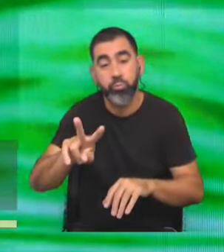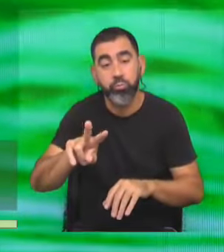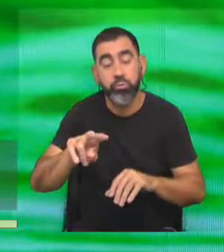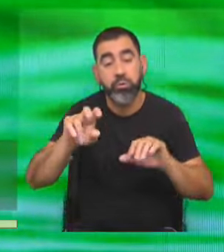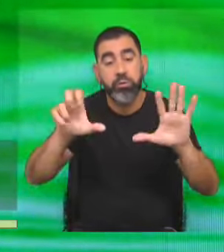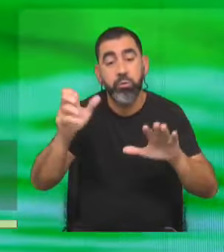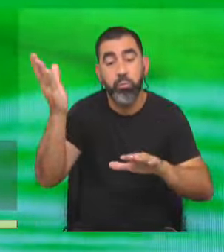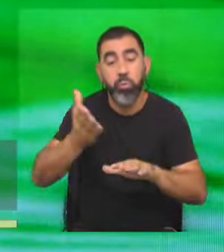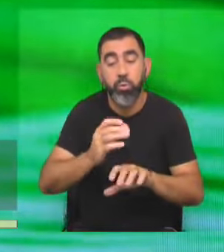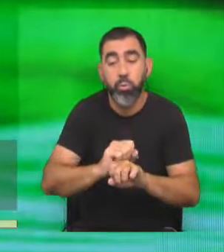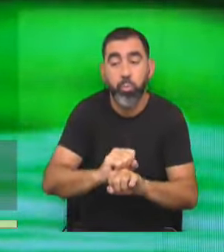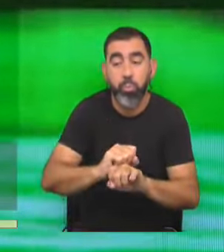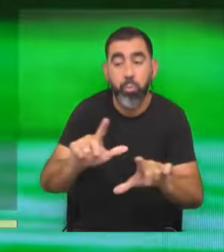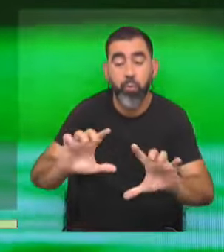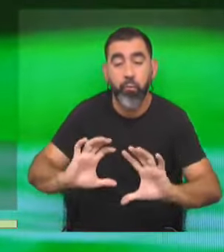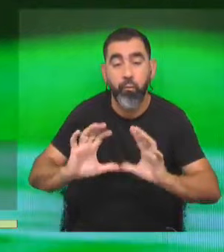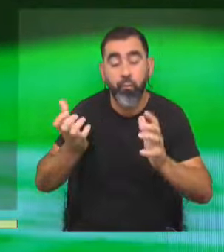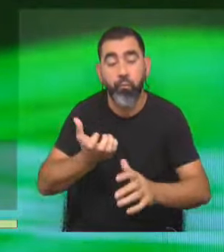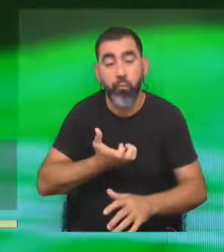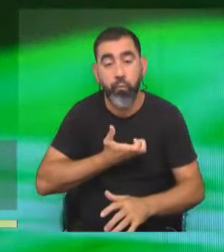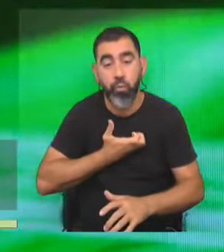6% la violencia